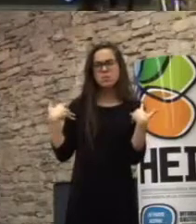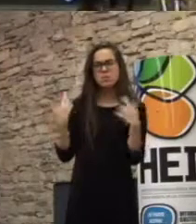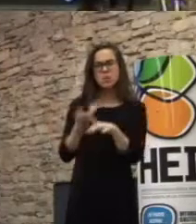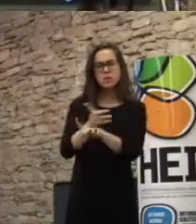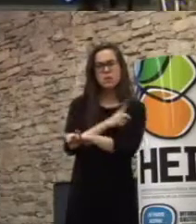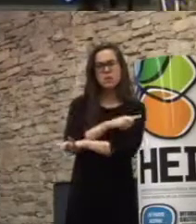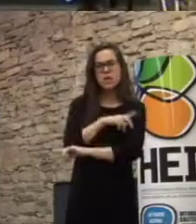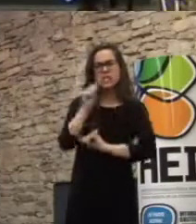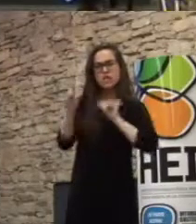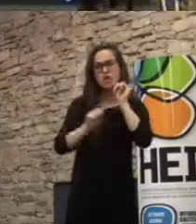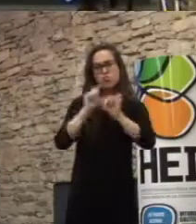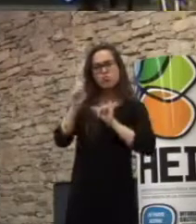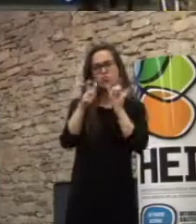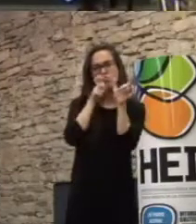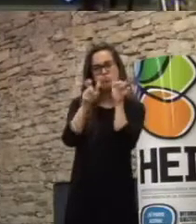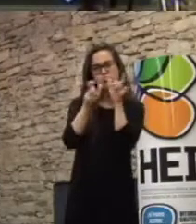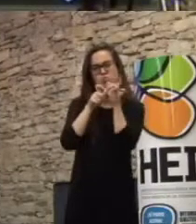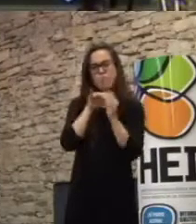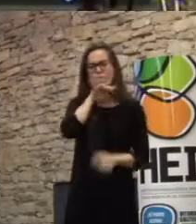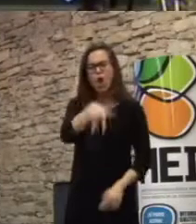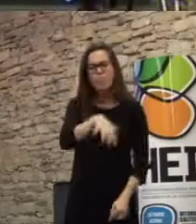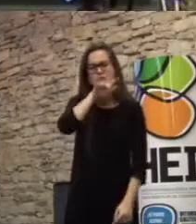e insulto vómito